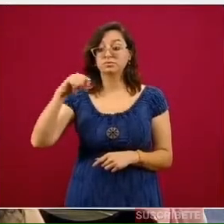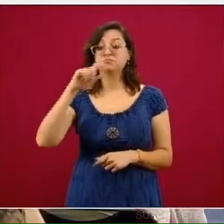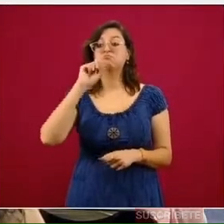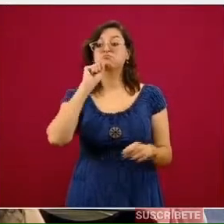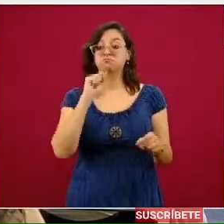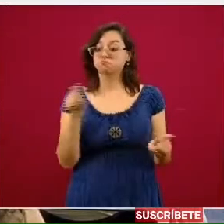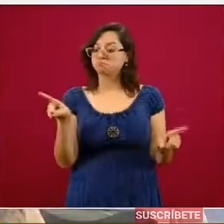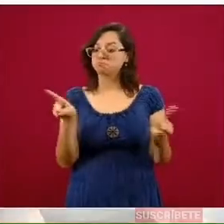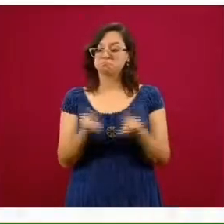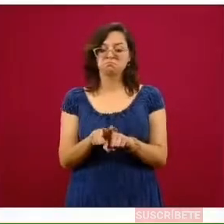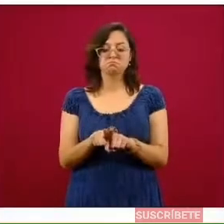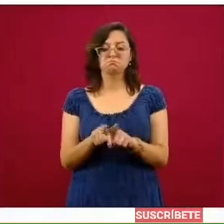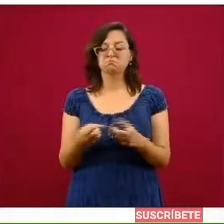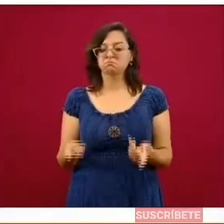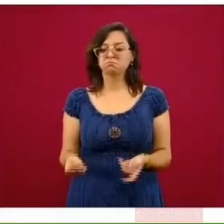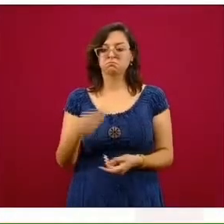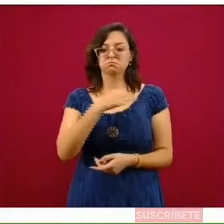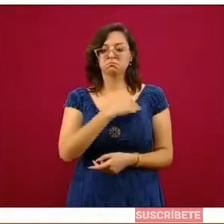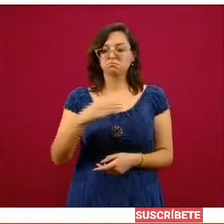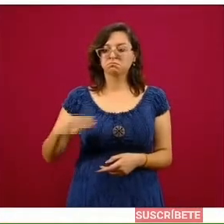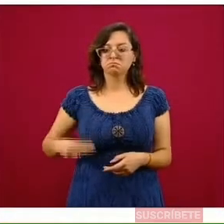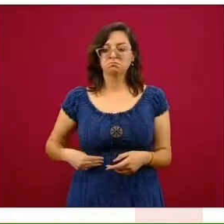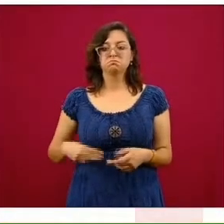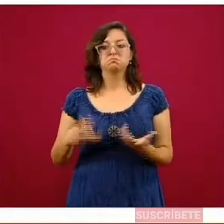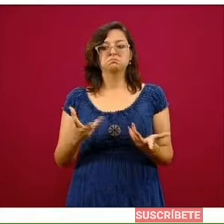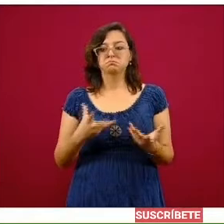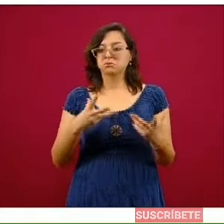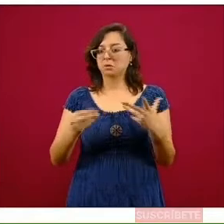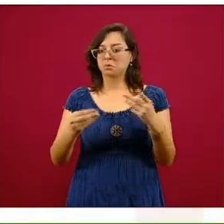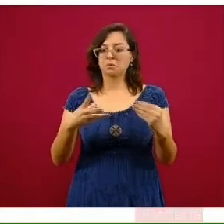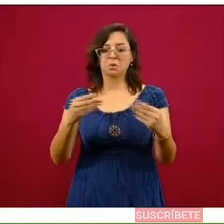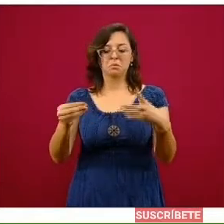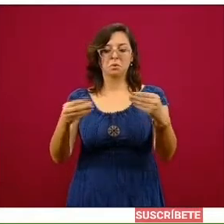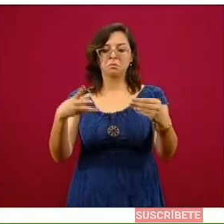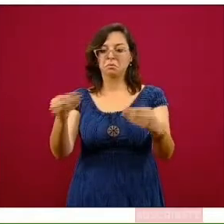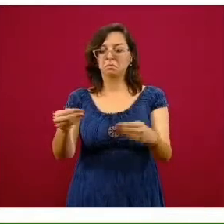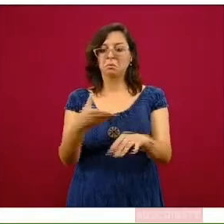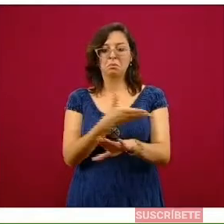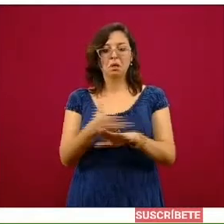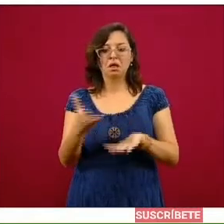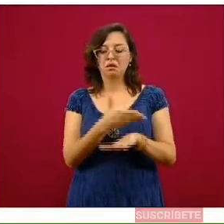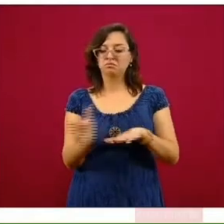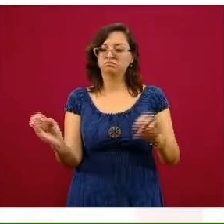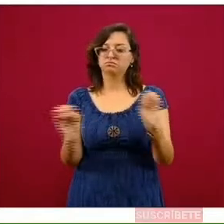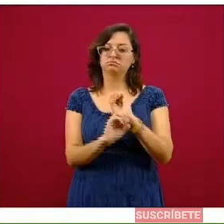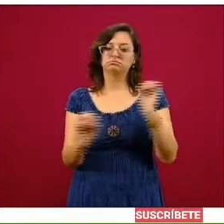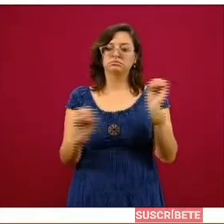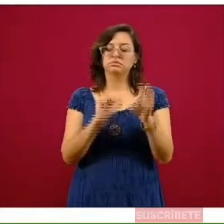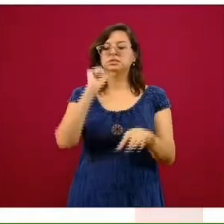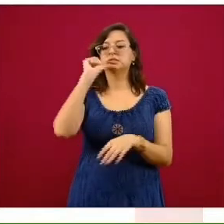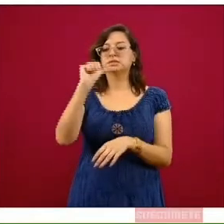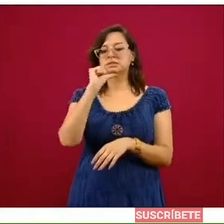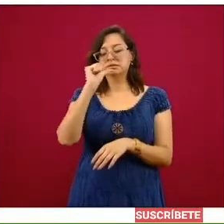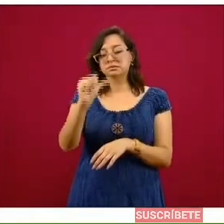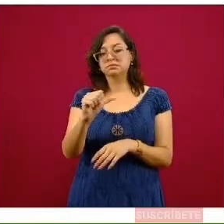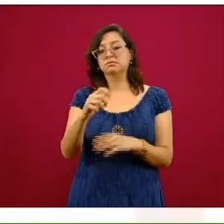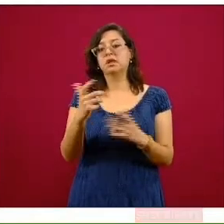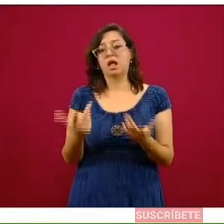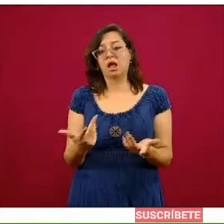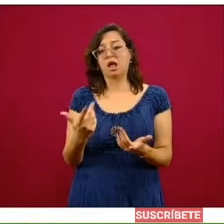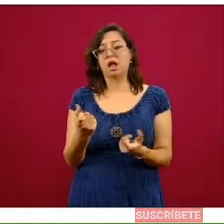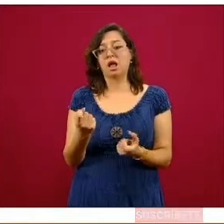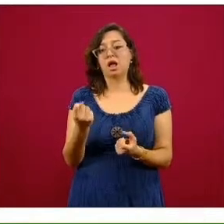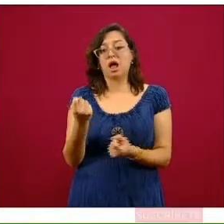con prácticamente todos sus municipios actualmente con transmisión, no tiene ninguno en blanco. Hay algunos que son los que tienen lógicamente